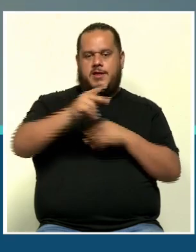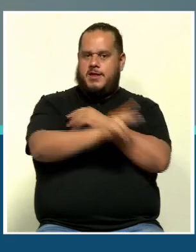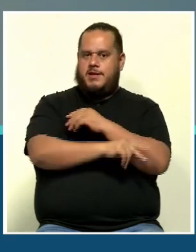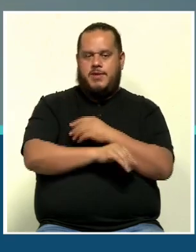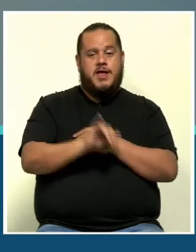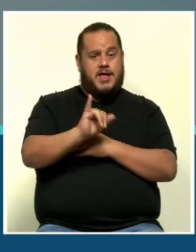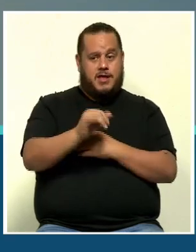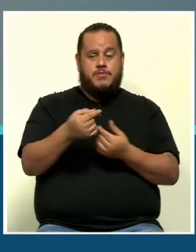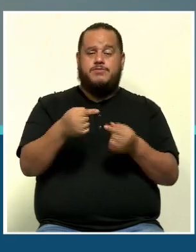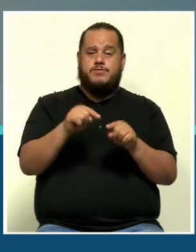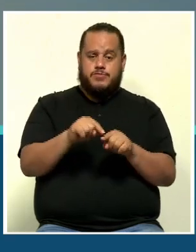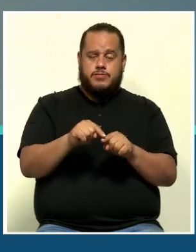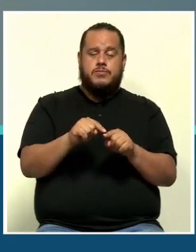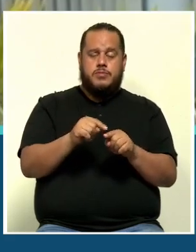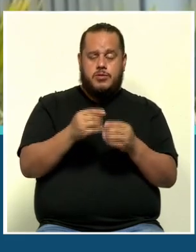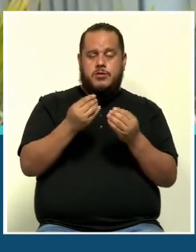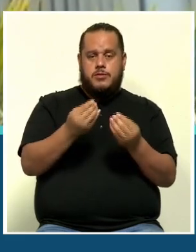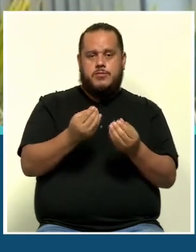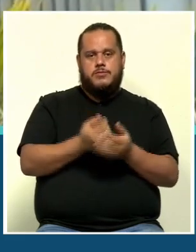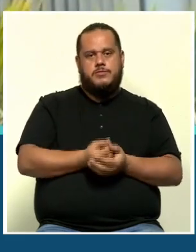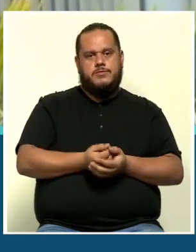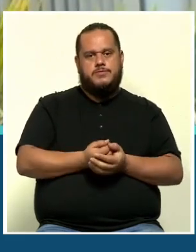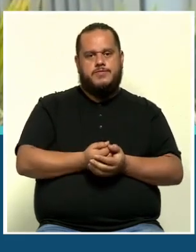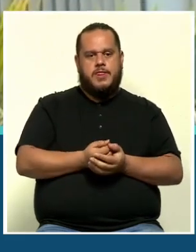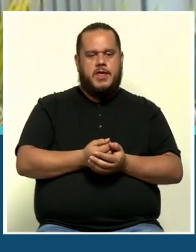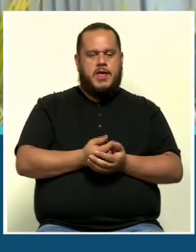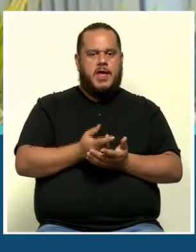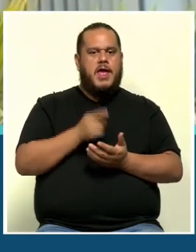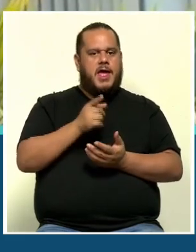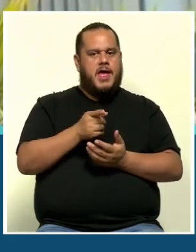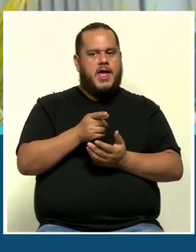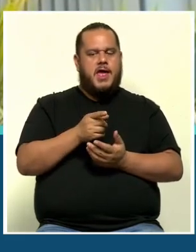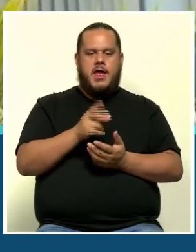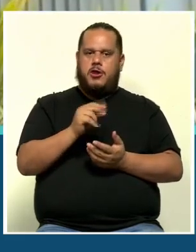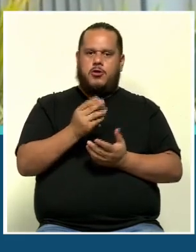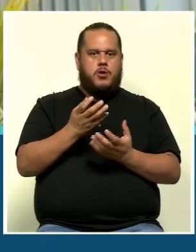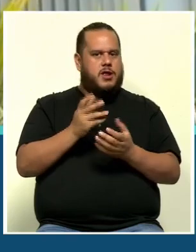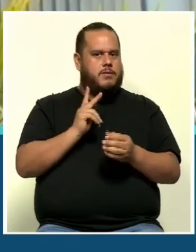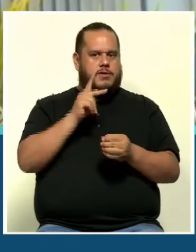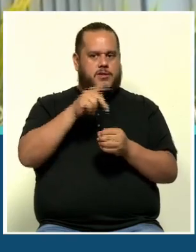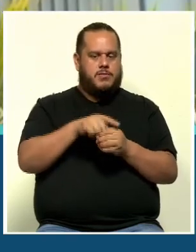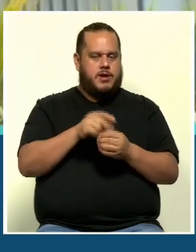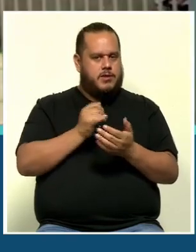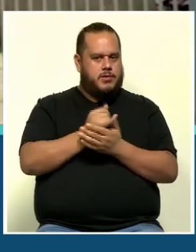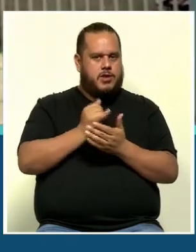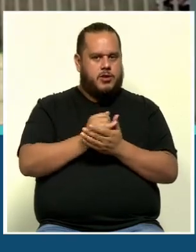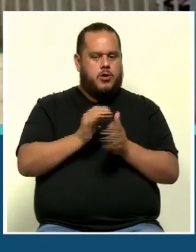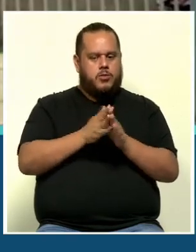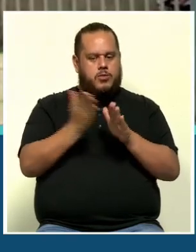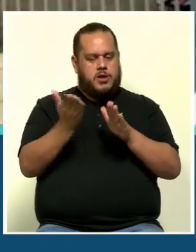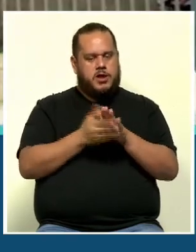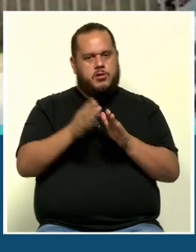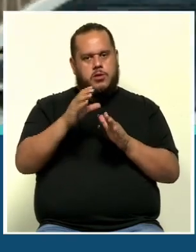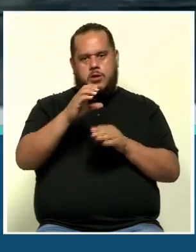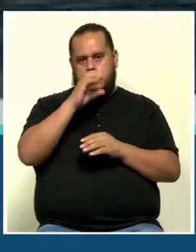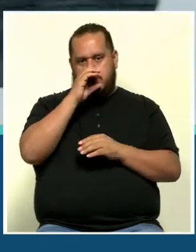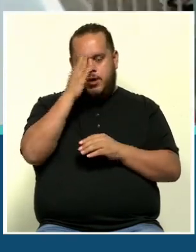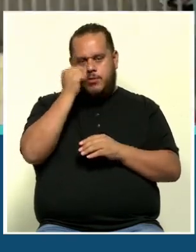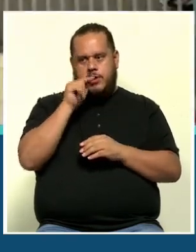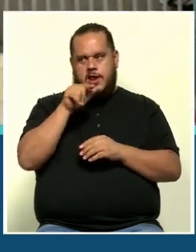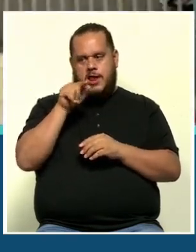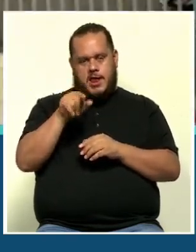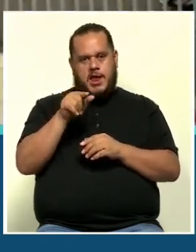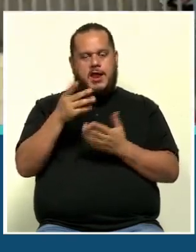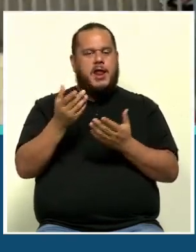nos pasa muy frecuentemente. El jerarca se inhibió de participar en la investigación por el caso Cochinilla debido al parentesco familiar con una de